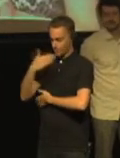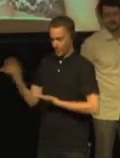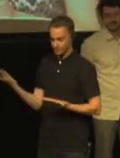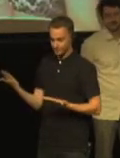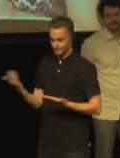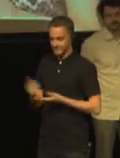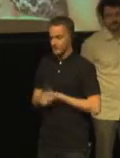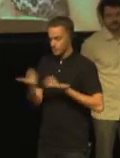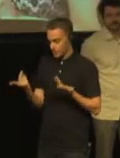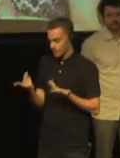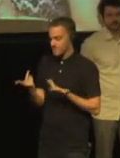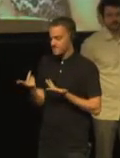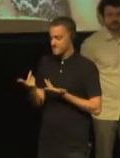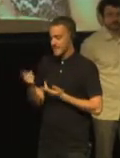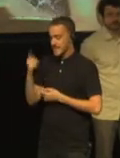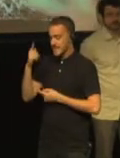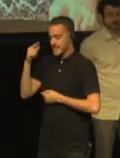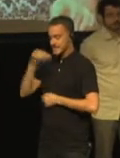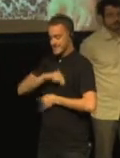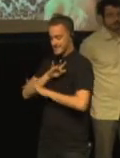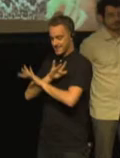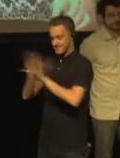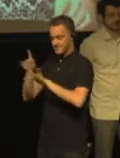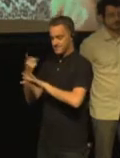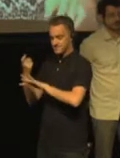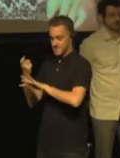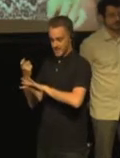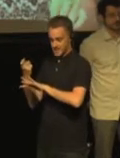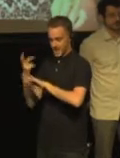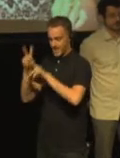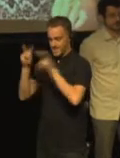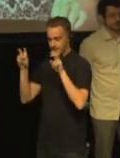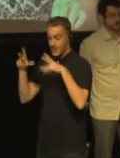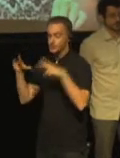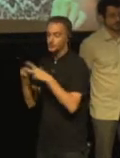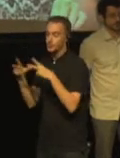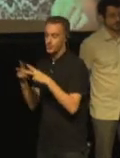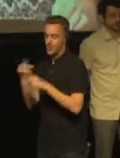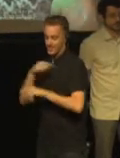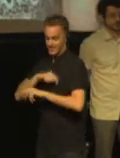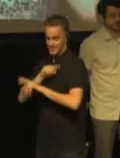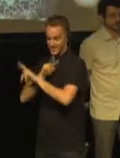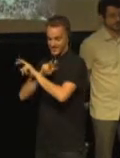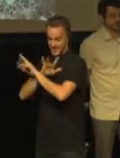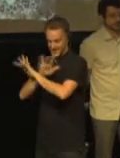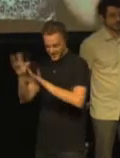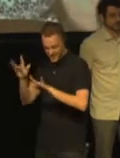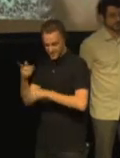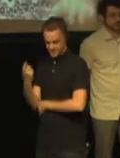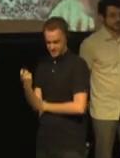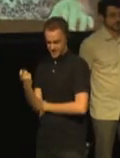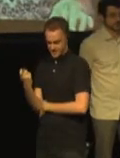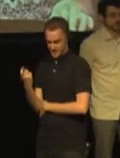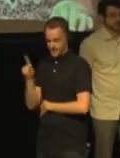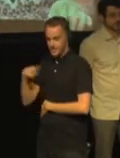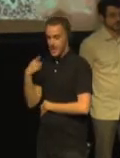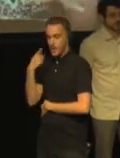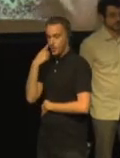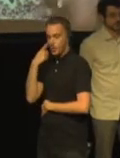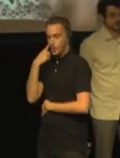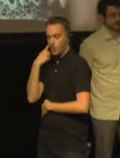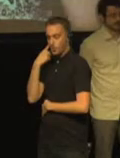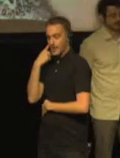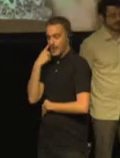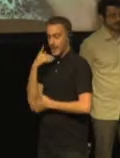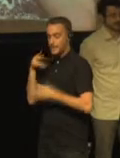de conciencia, a una falta de sensibilización por parte de la sordoceguera en la sociedad y, por supuesto, una falta de comprensión sobre las barreras a las que se enfrentan